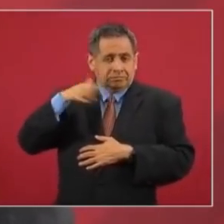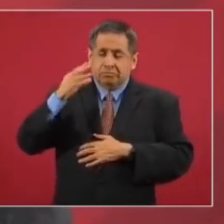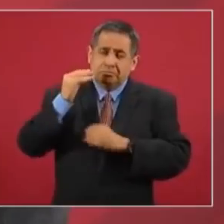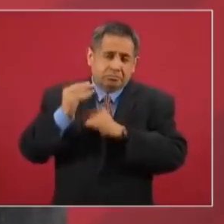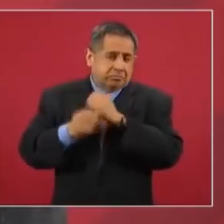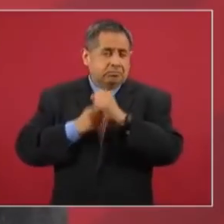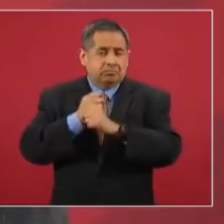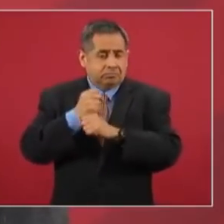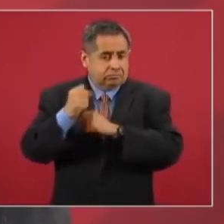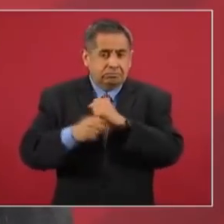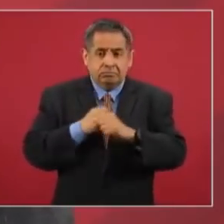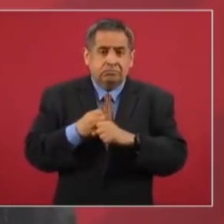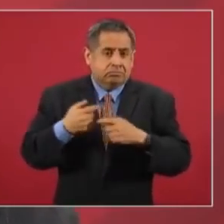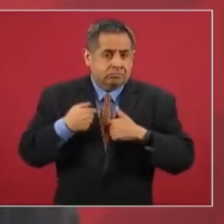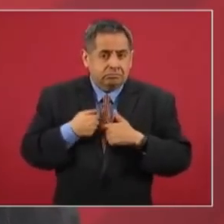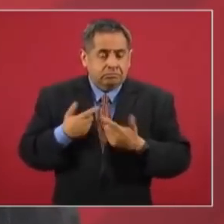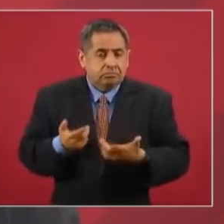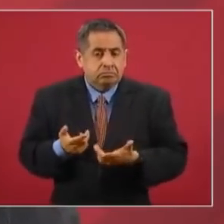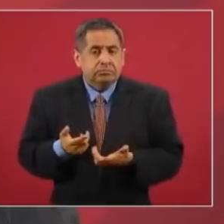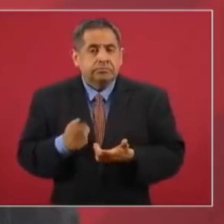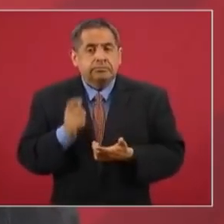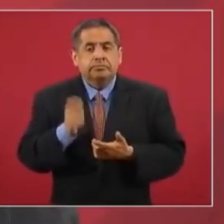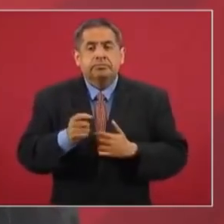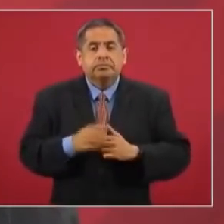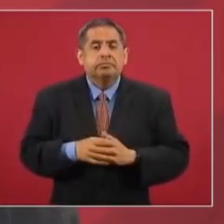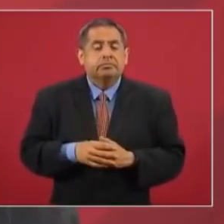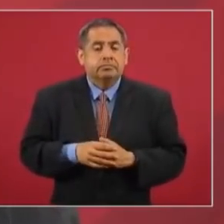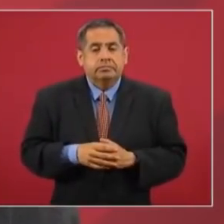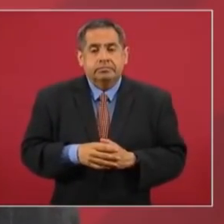mucho tiempo de